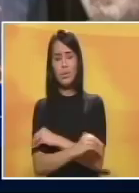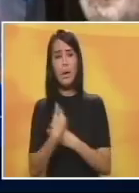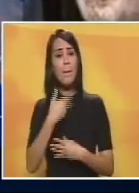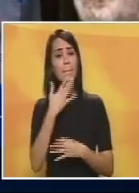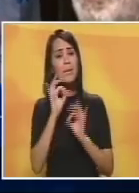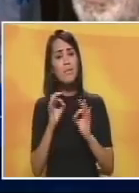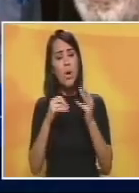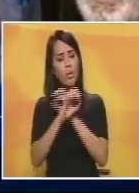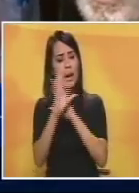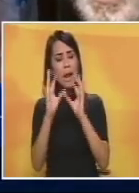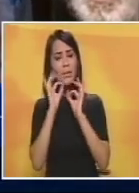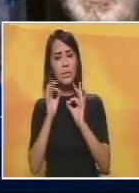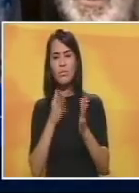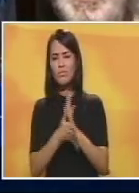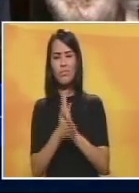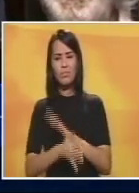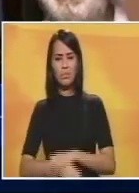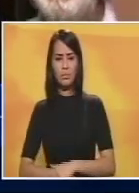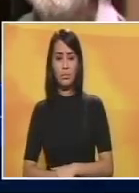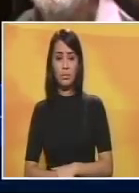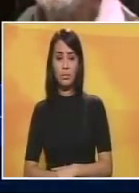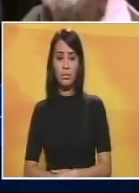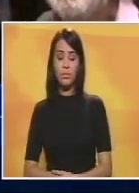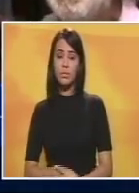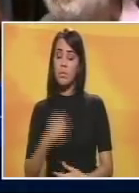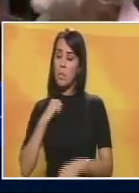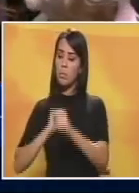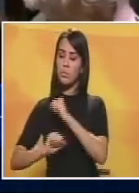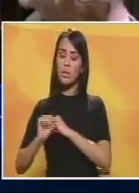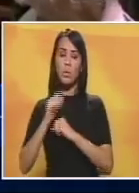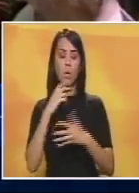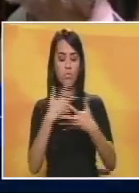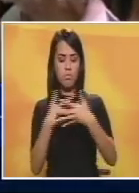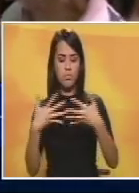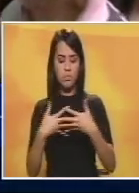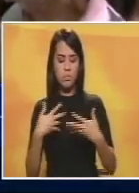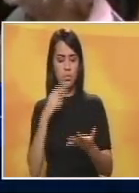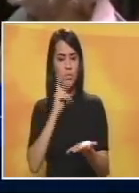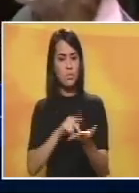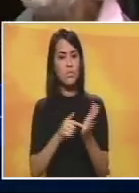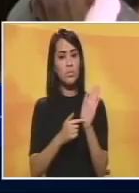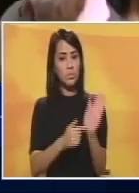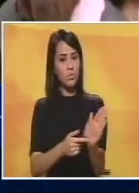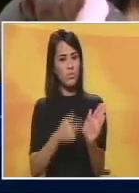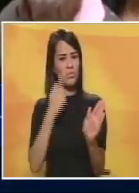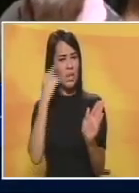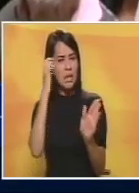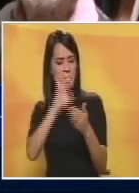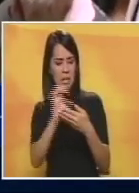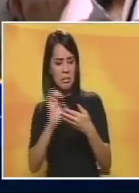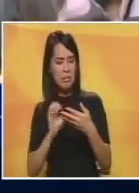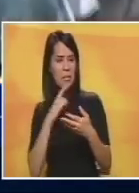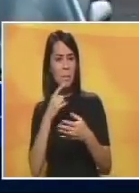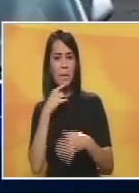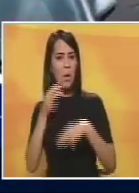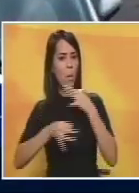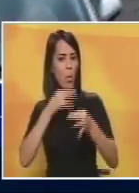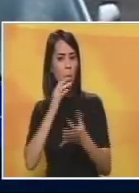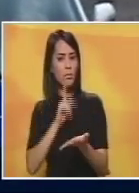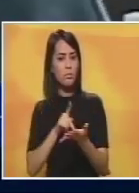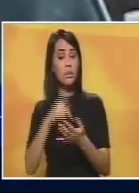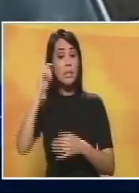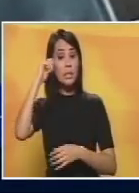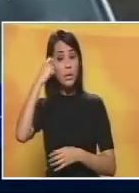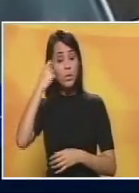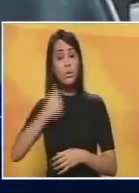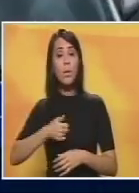la nulidad de la causa. Fernández negó que la presentación de un escrito sea una estrategia para no declarar y recordó que desde